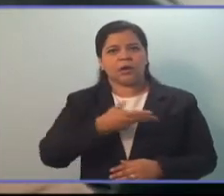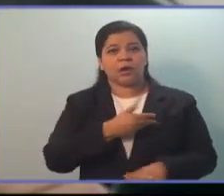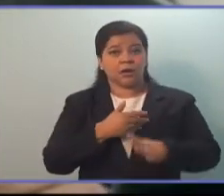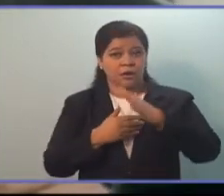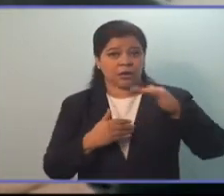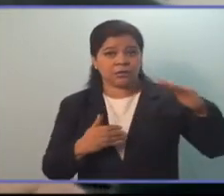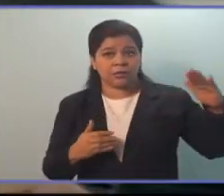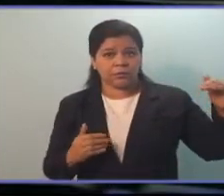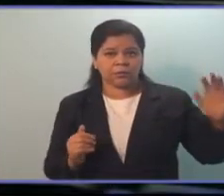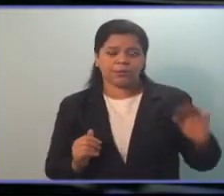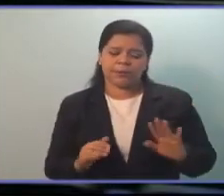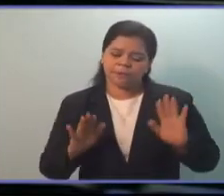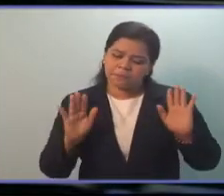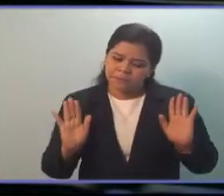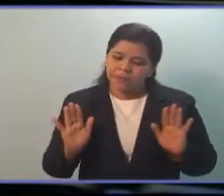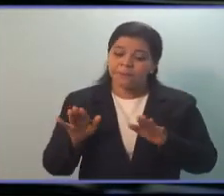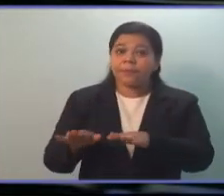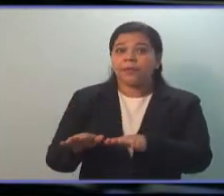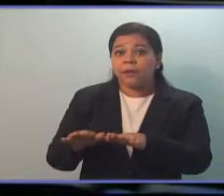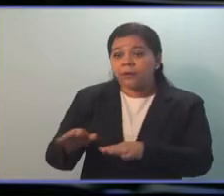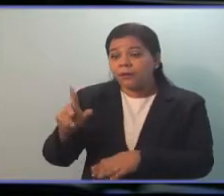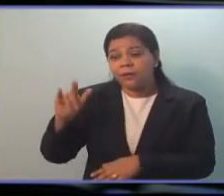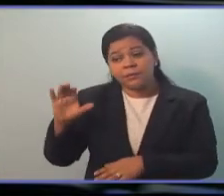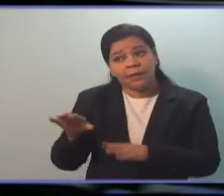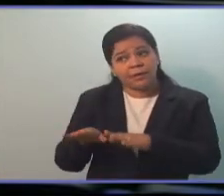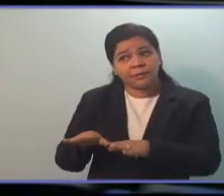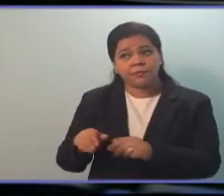haciendo. Sí, muchas gracias, licenciado Mazariego.